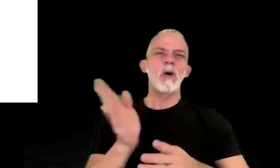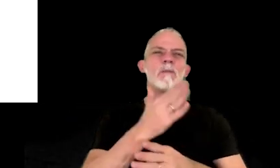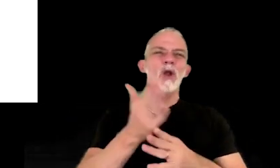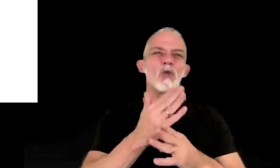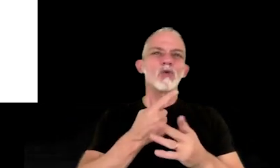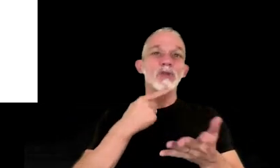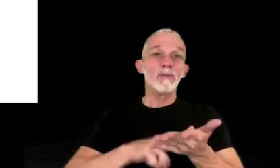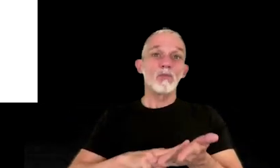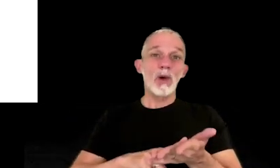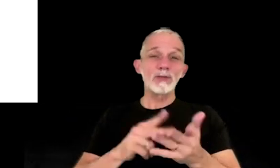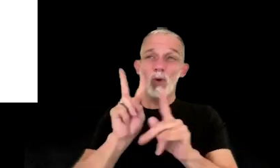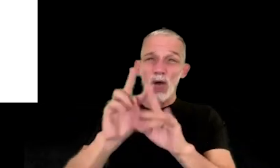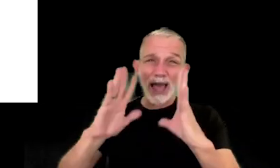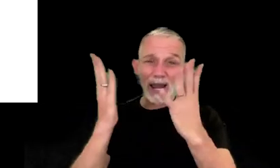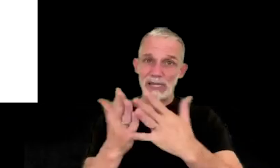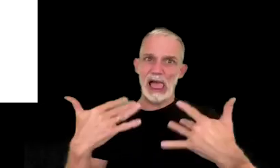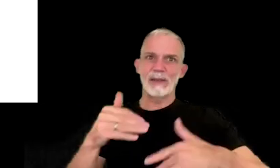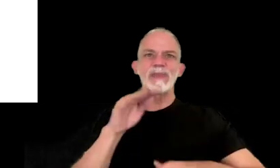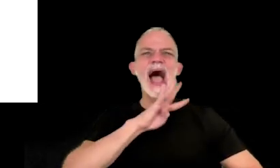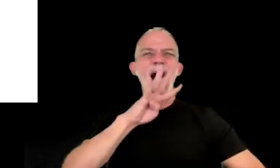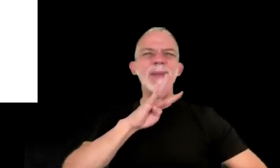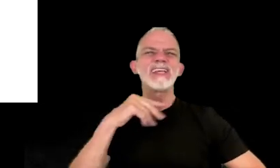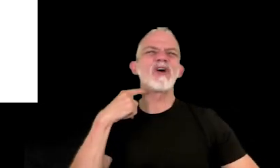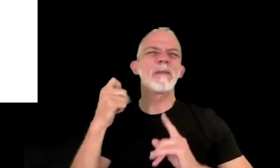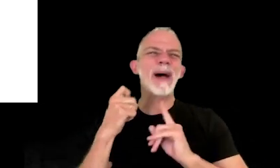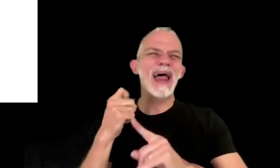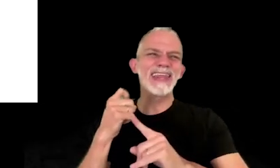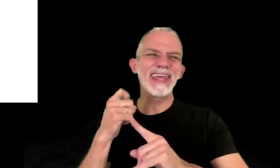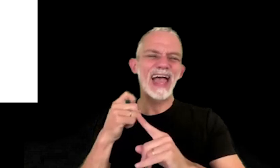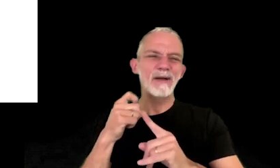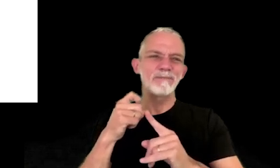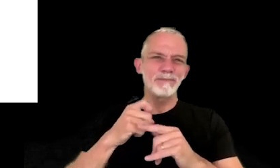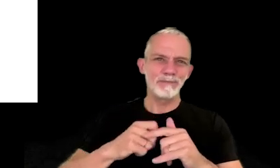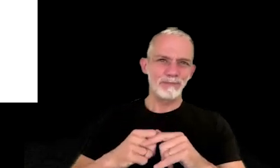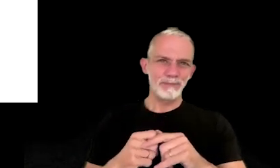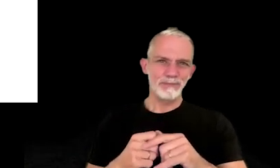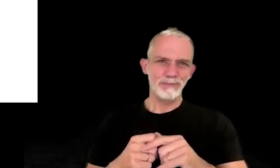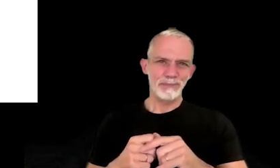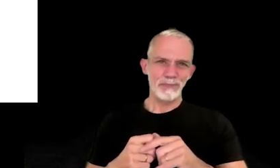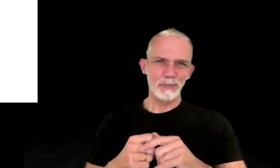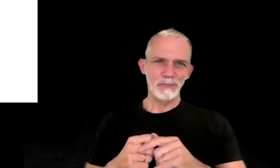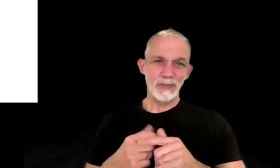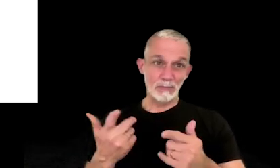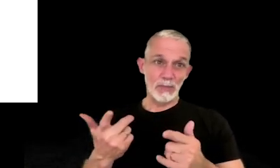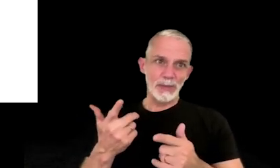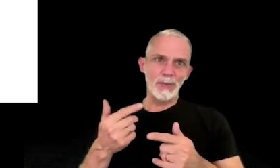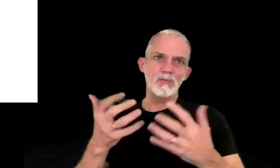Ahí en amarillo les aparece España porque fue el país, ¿no? Digamos,